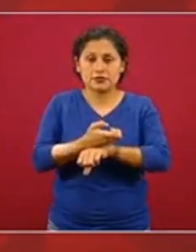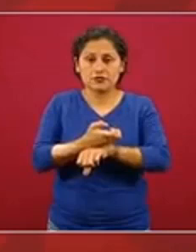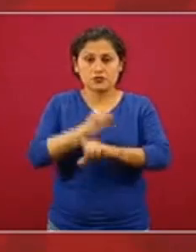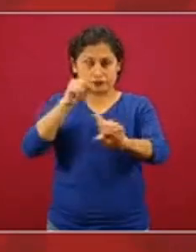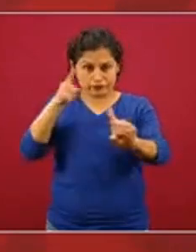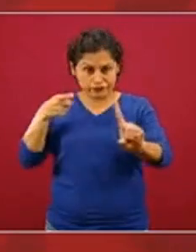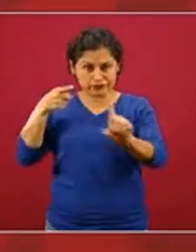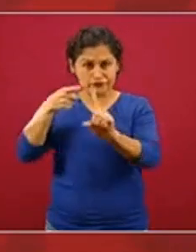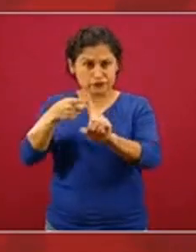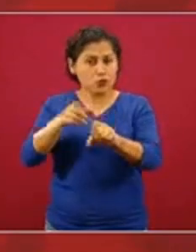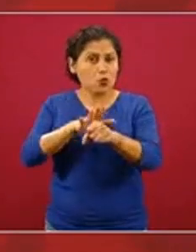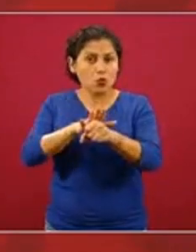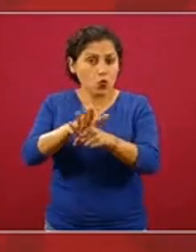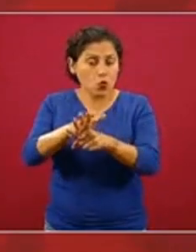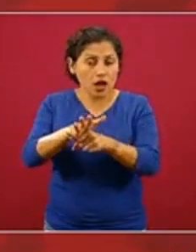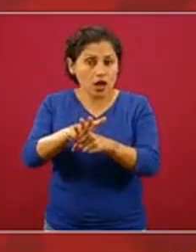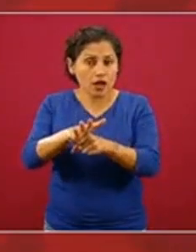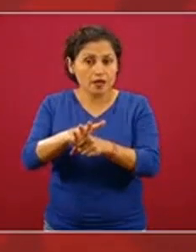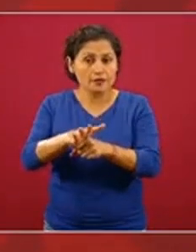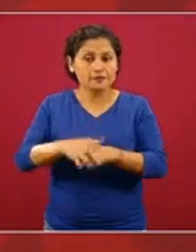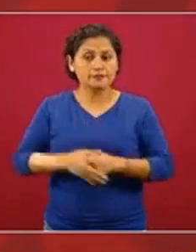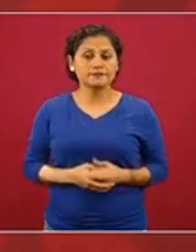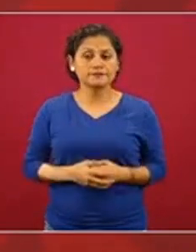tener muy